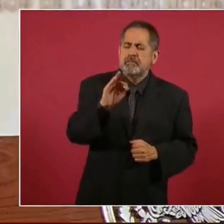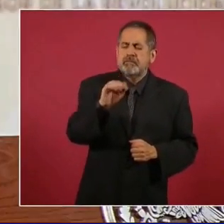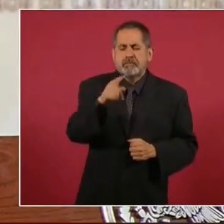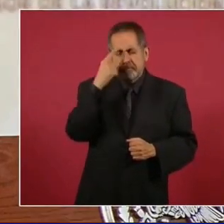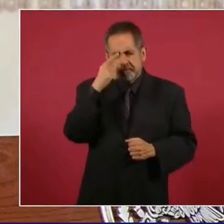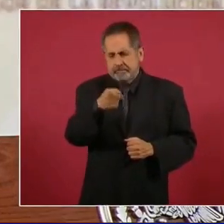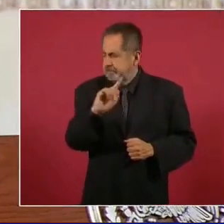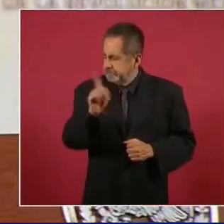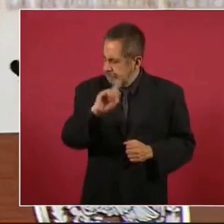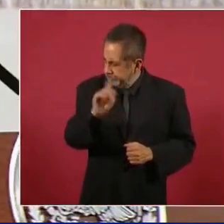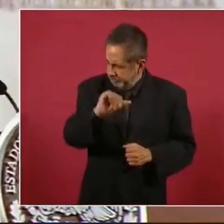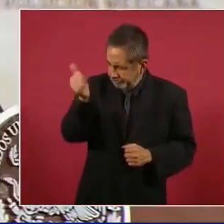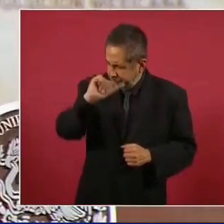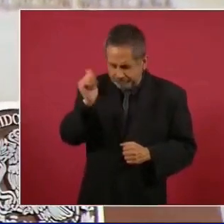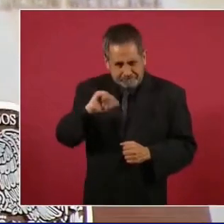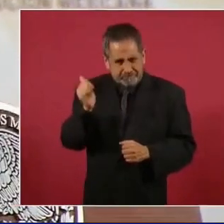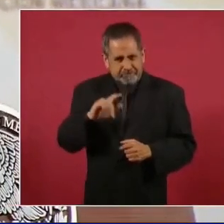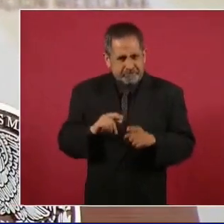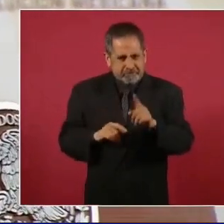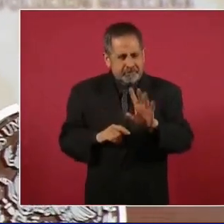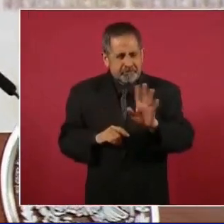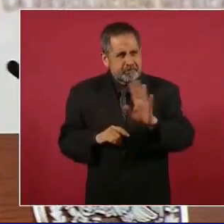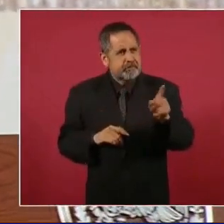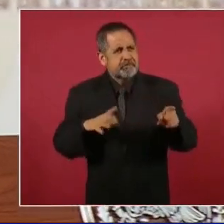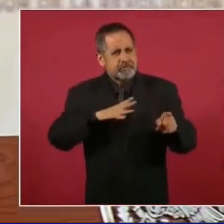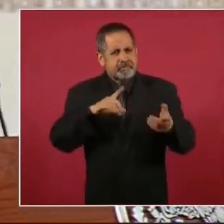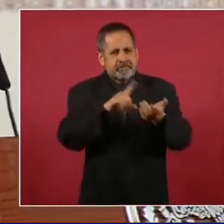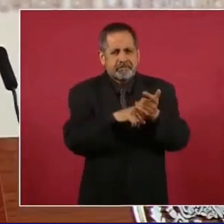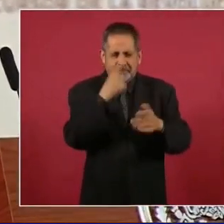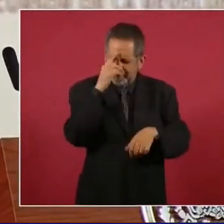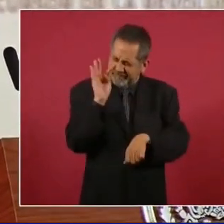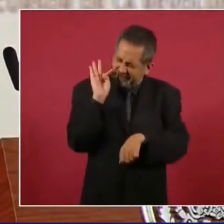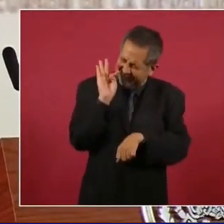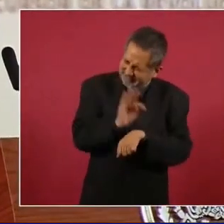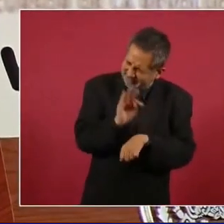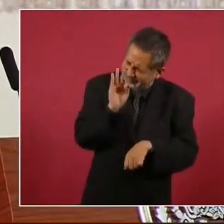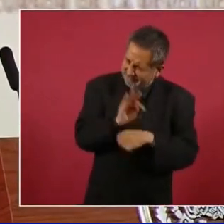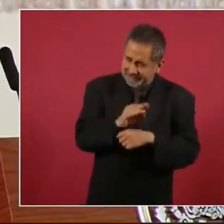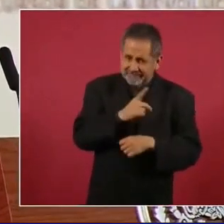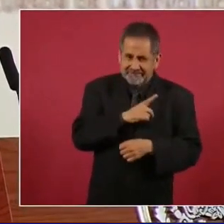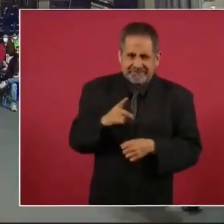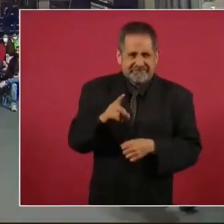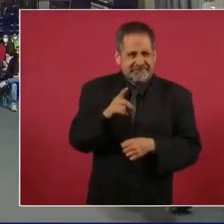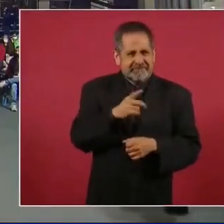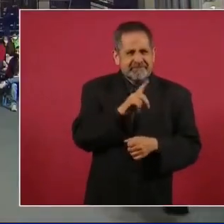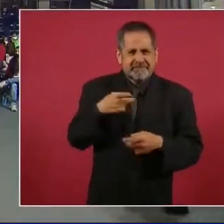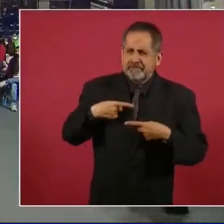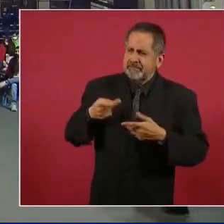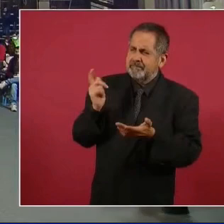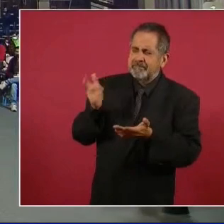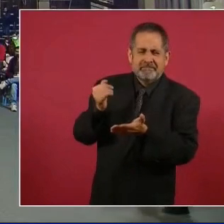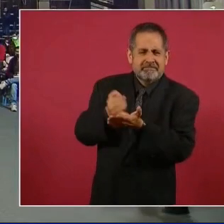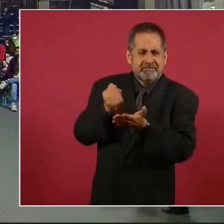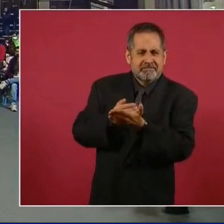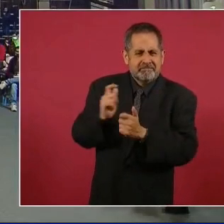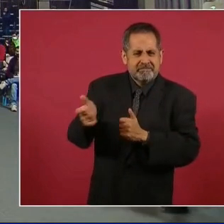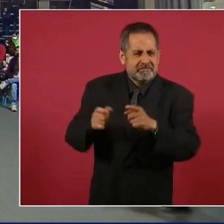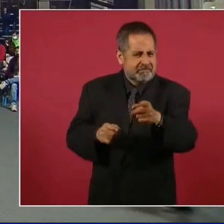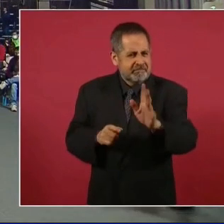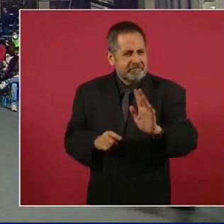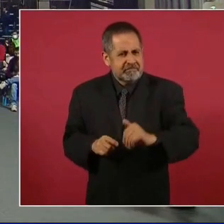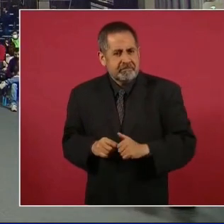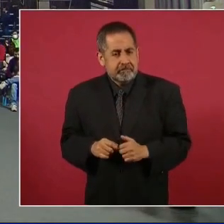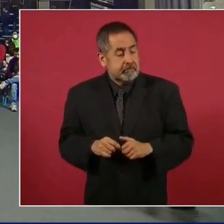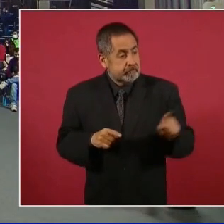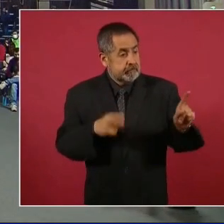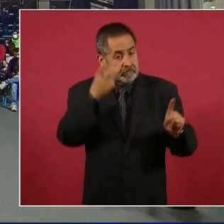Ah, no, esa es otra. Bueno, no, esta es para la defensa de los contribuyentes. Sí, no